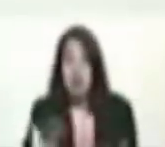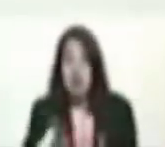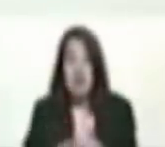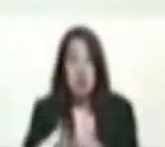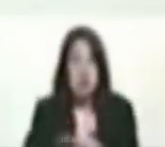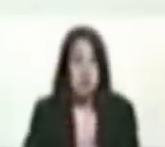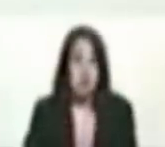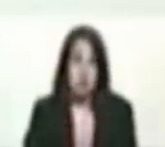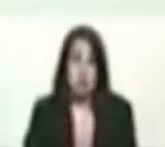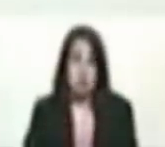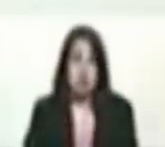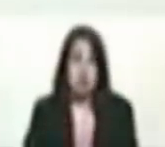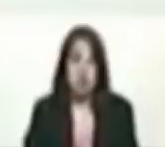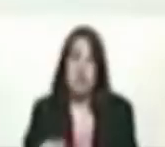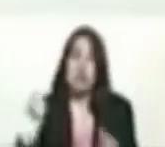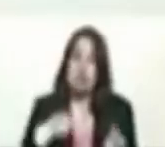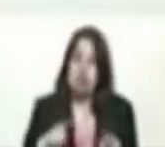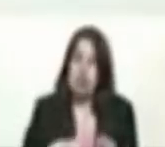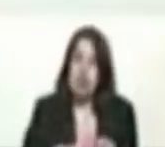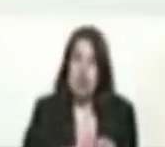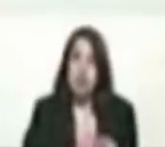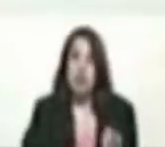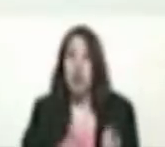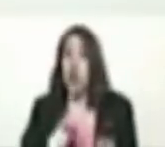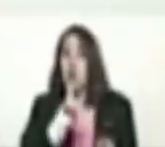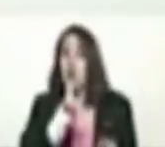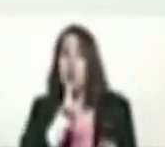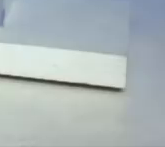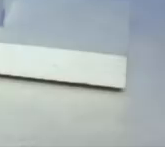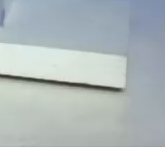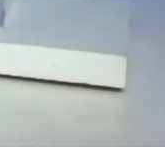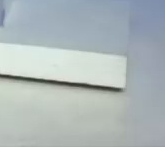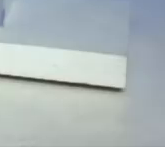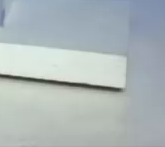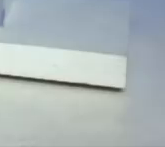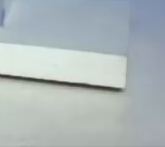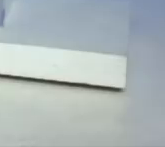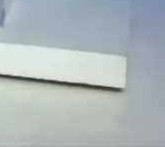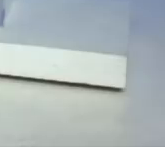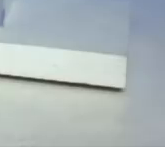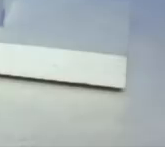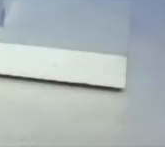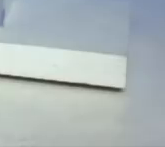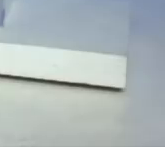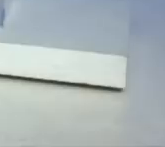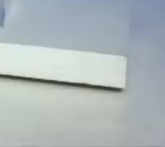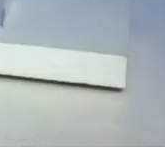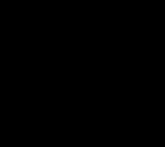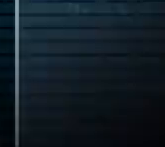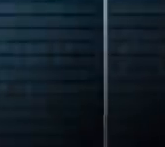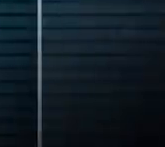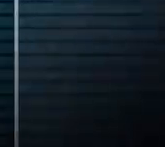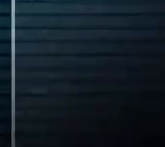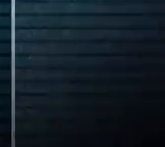planes del país norteamericano para desalojarlo del poder hacemos la primera pausa reporta sbt del regreso mucho